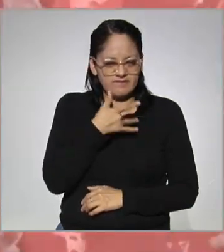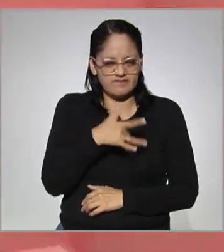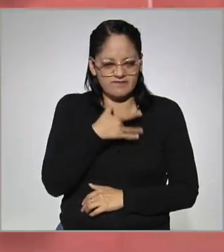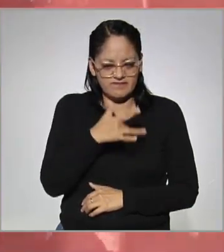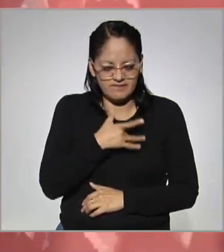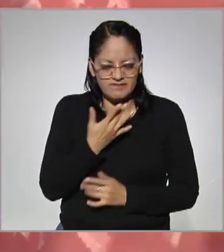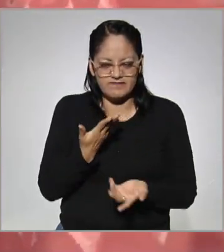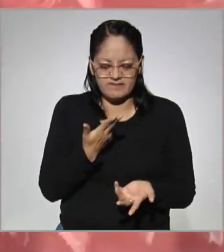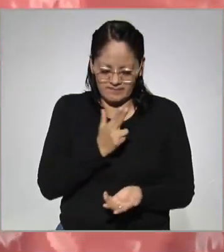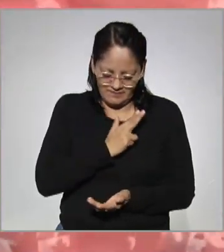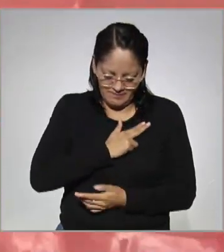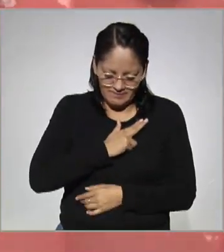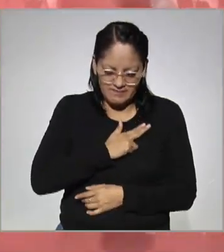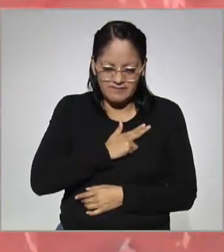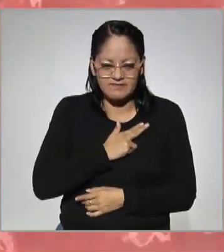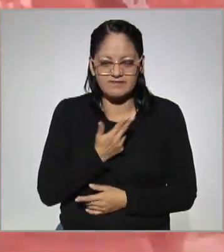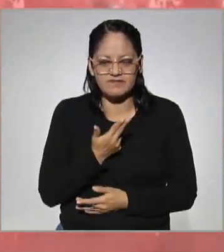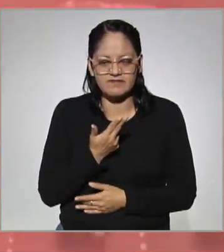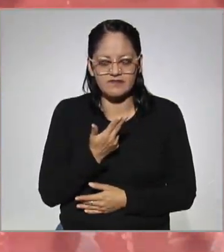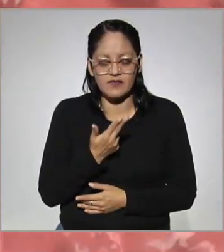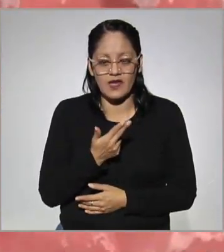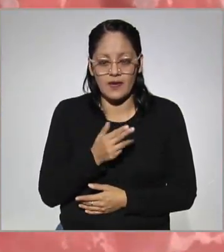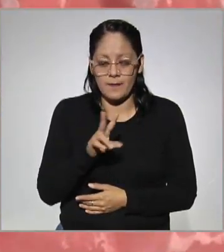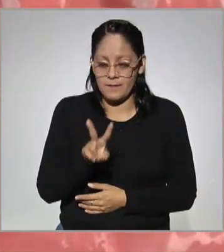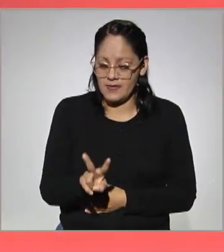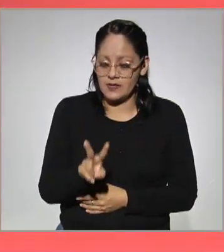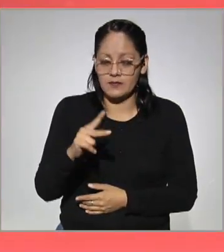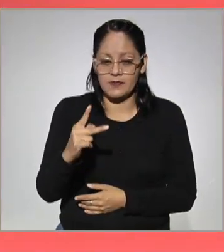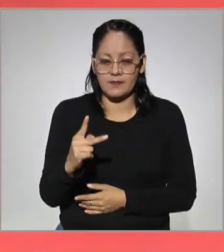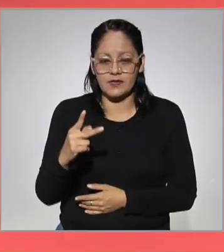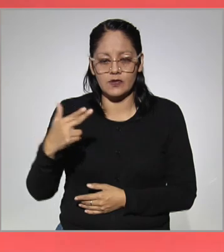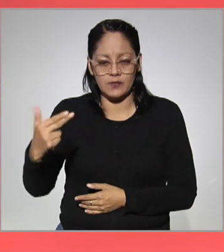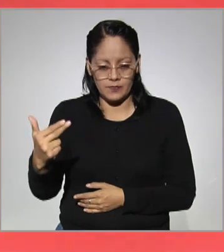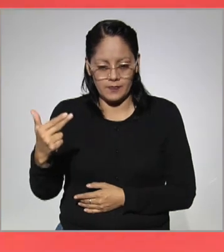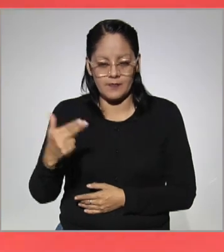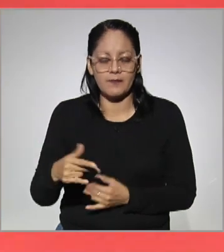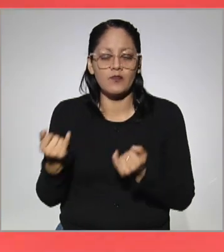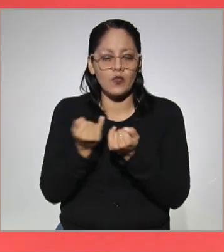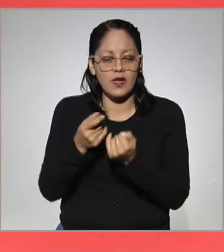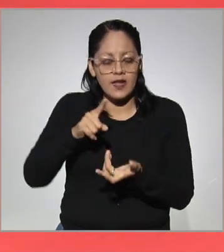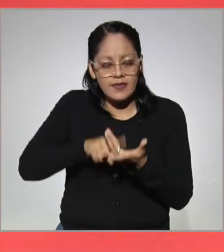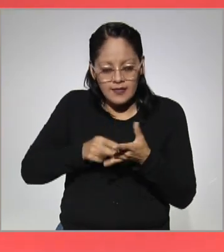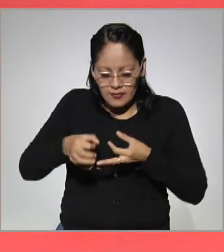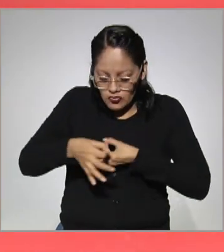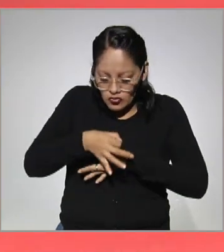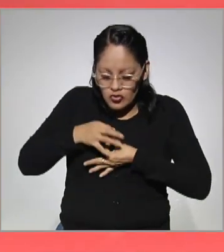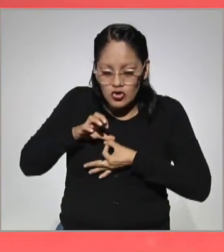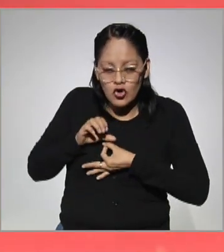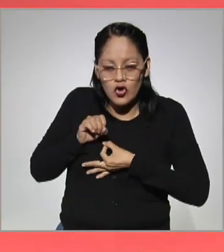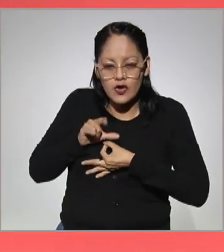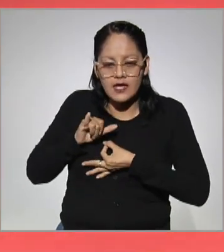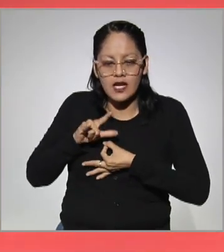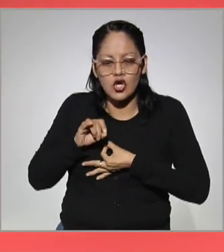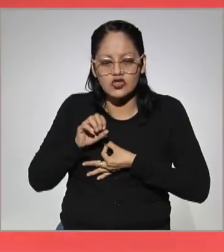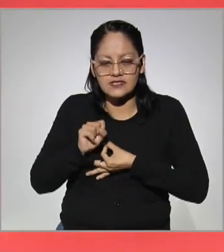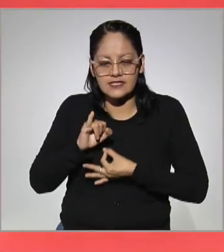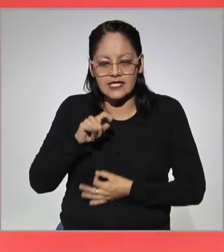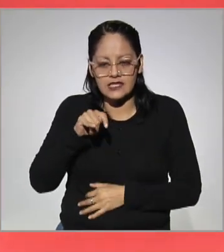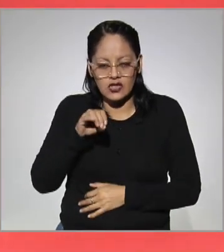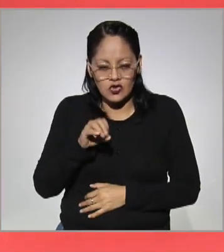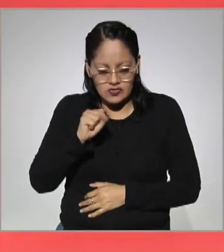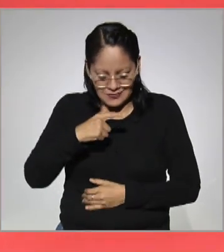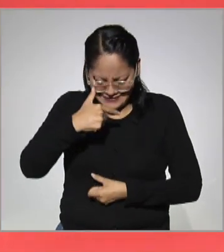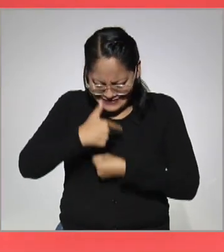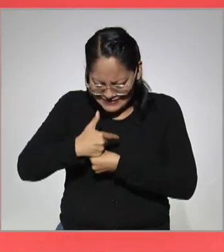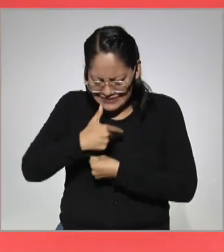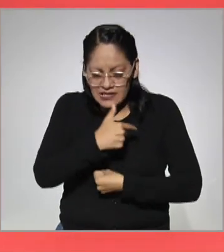de lesiones por virus de papiloma, presencia de células que se llaman coilocitos, y cuando tenemos esto nos obliga a hacer